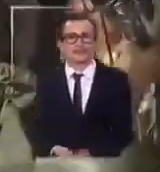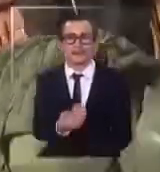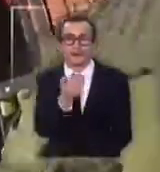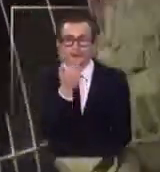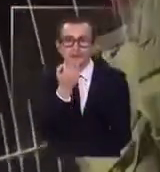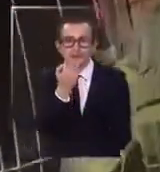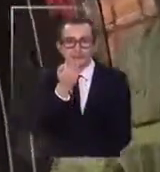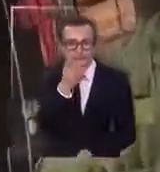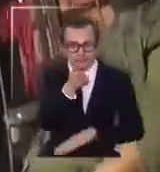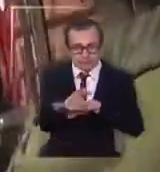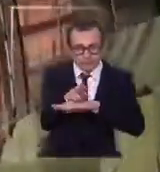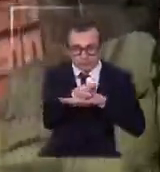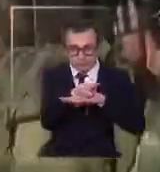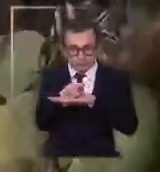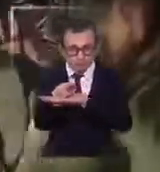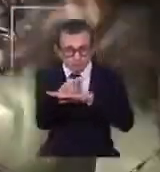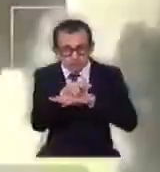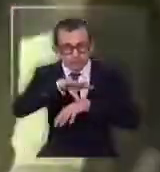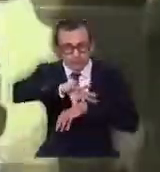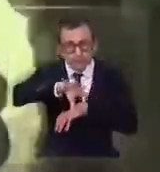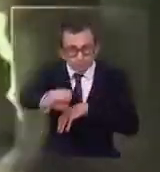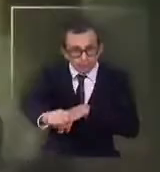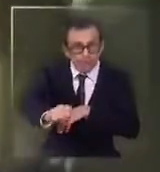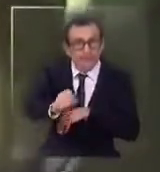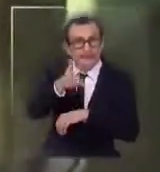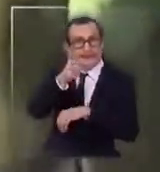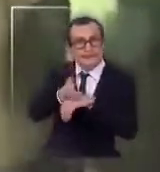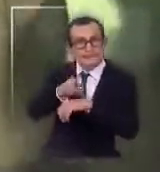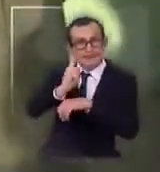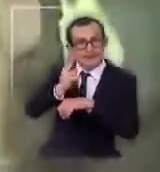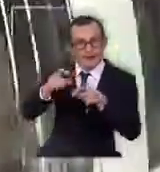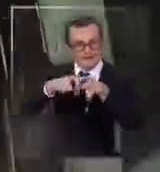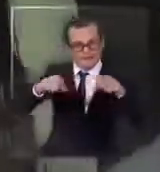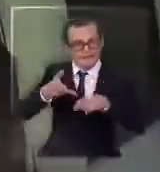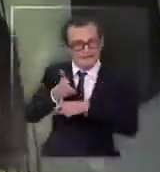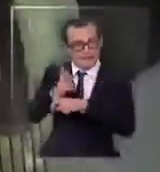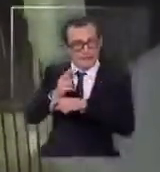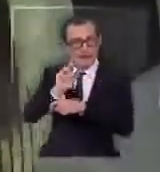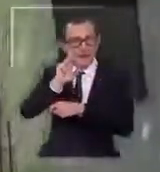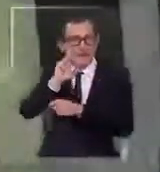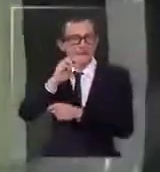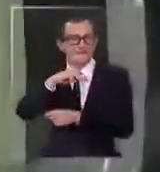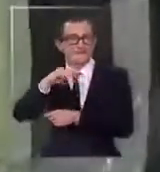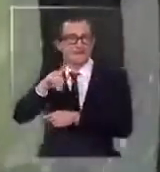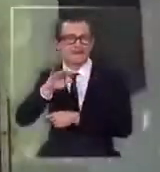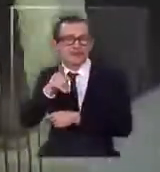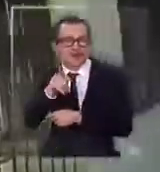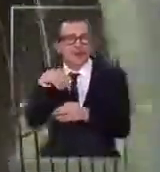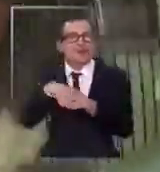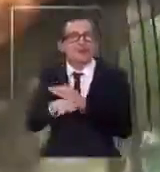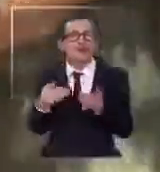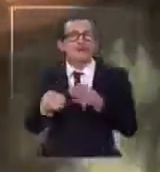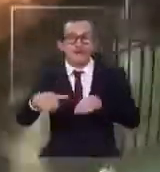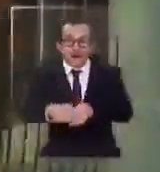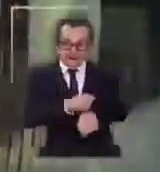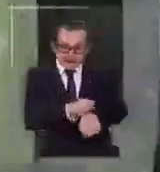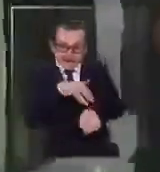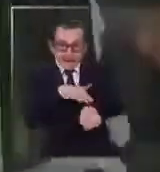También en patrullaje preventivo se incautó esta arma, una pistola 9 milímetros, el imputado la escondía en su calcetín.